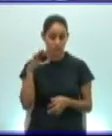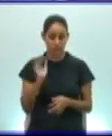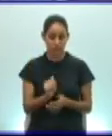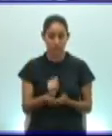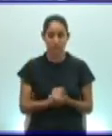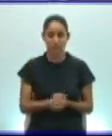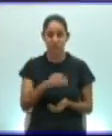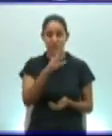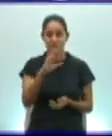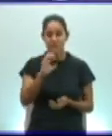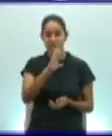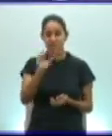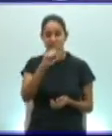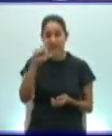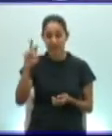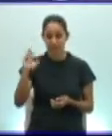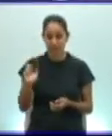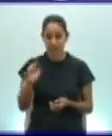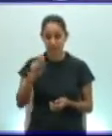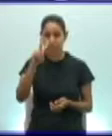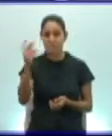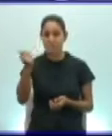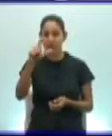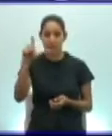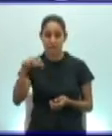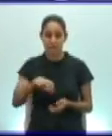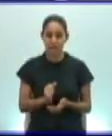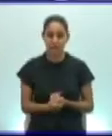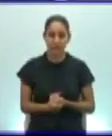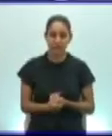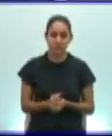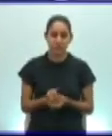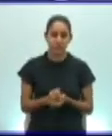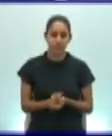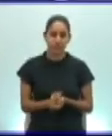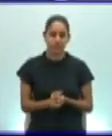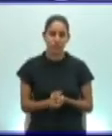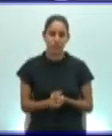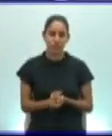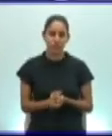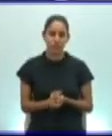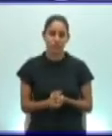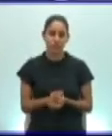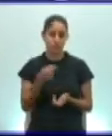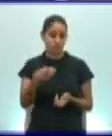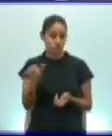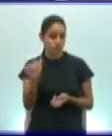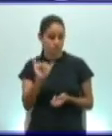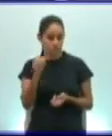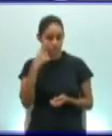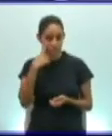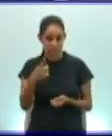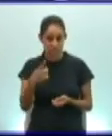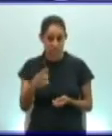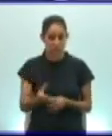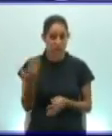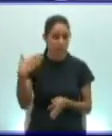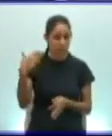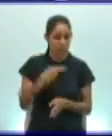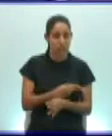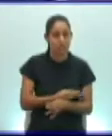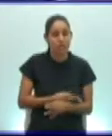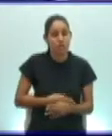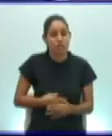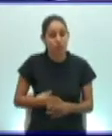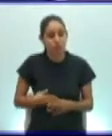el atentado al Encanto y es una de las víctimas de esta acción. Por lo tanto, estamos viendo cómo aquellas acciones que ya conocemos